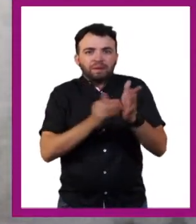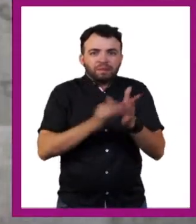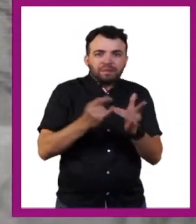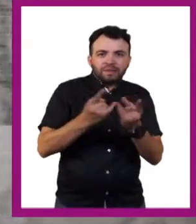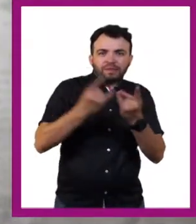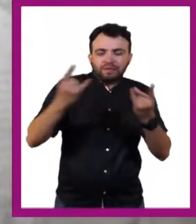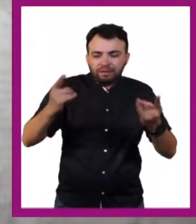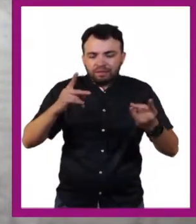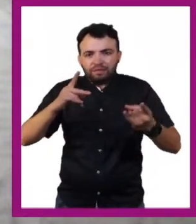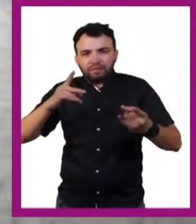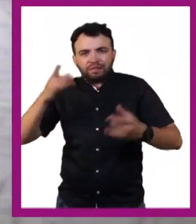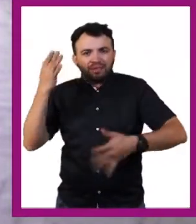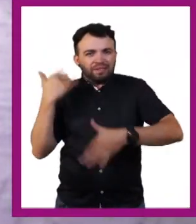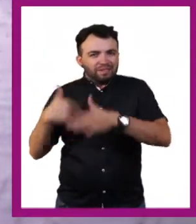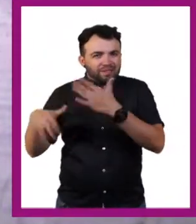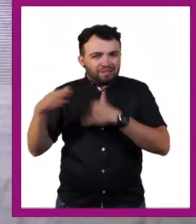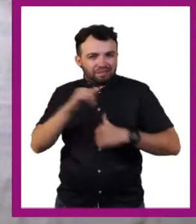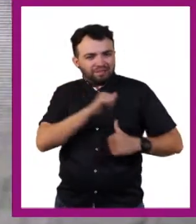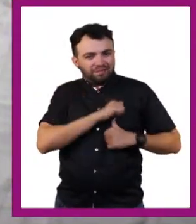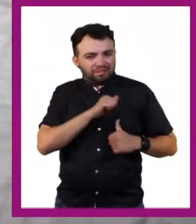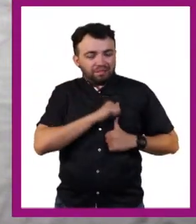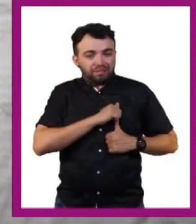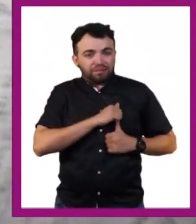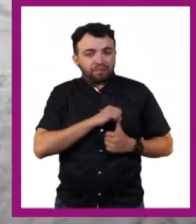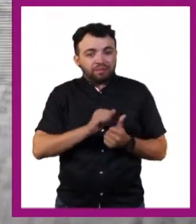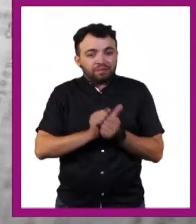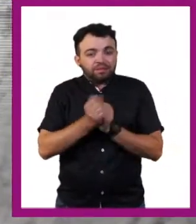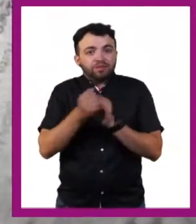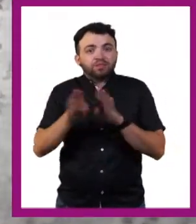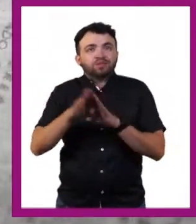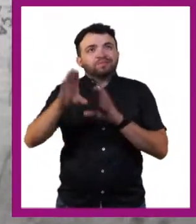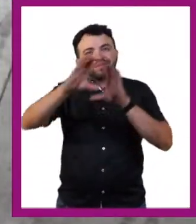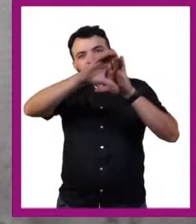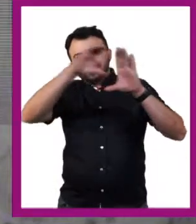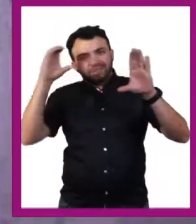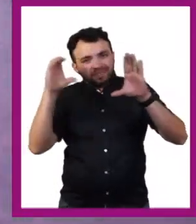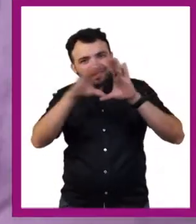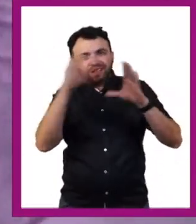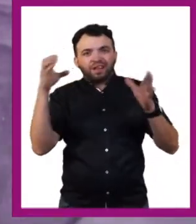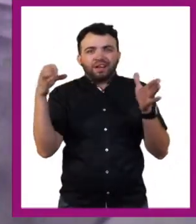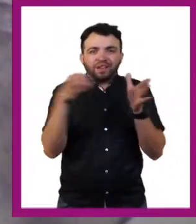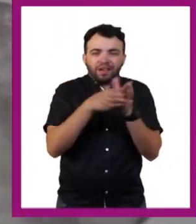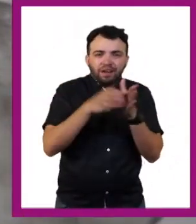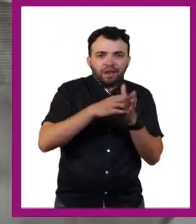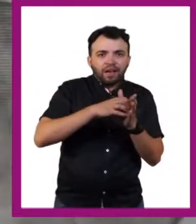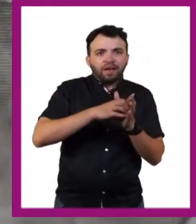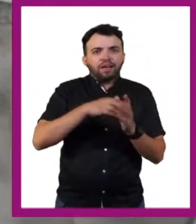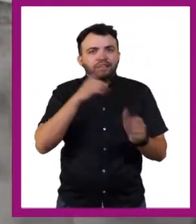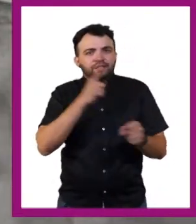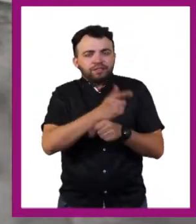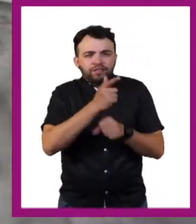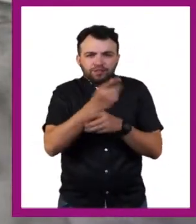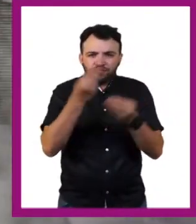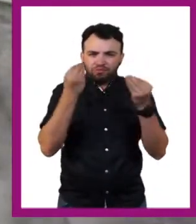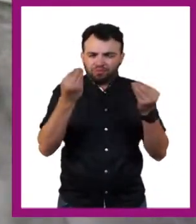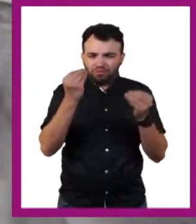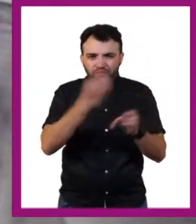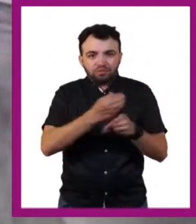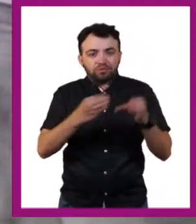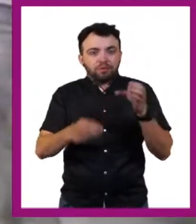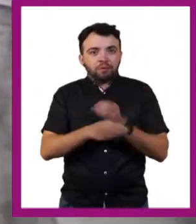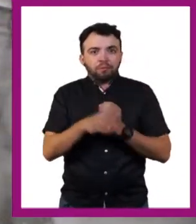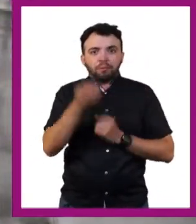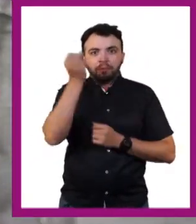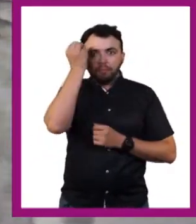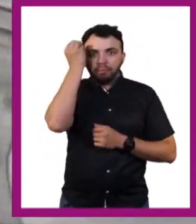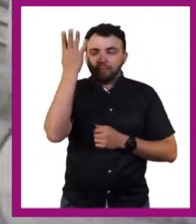muchas cosas a raíz de que yo le empecé a preguntar, porque empezó a bajar cosas del closet y cajas y todo, y empezó a encontrar hasta más cosas que ni se